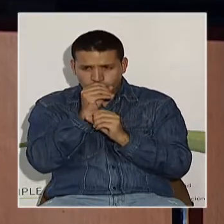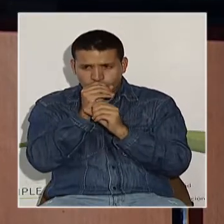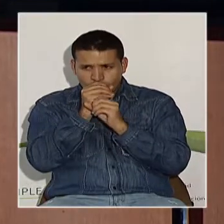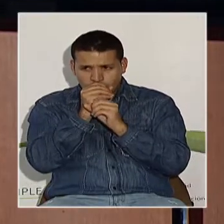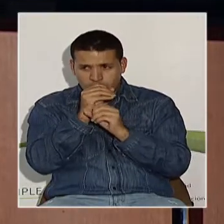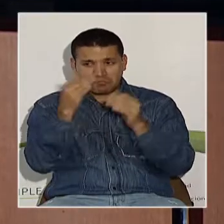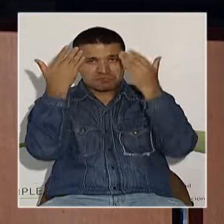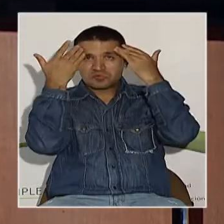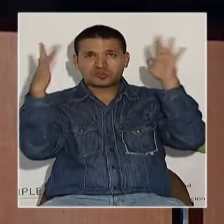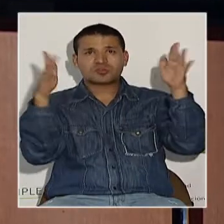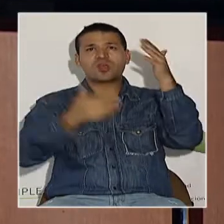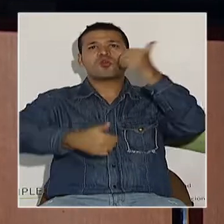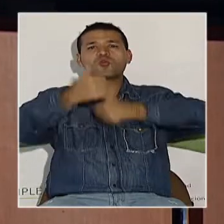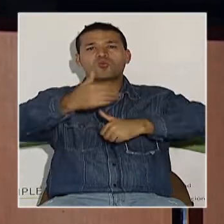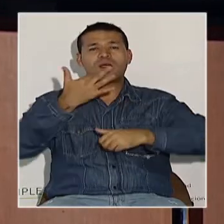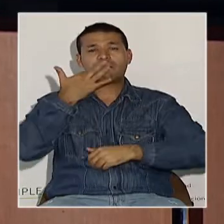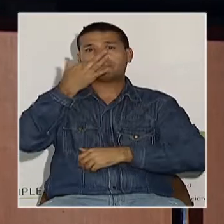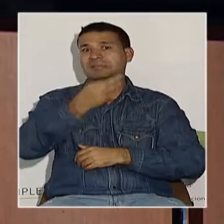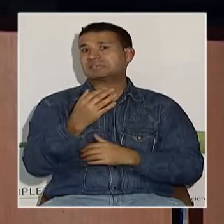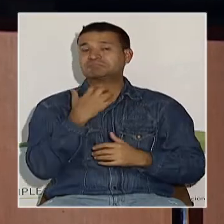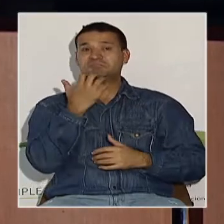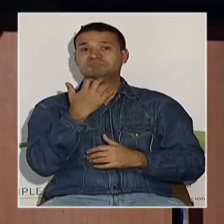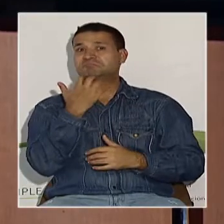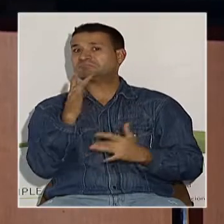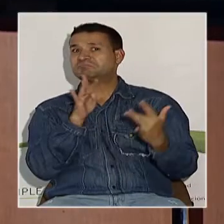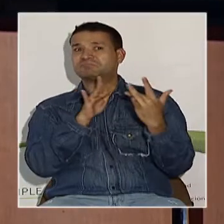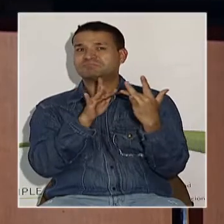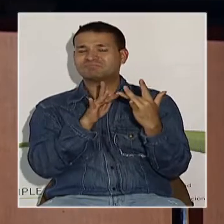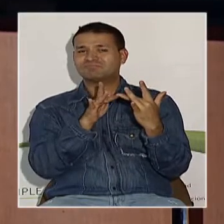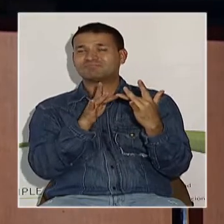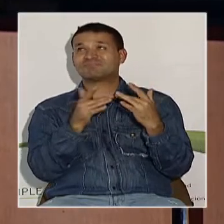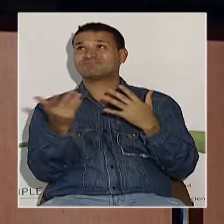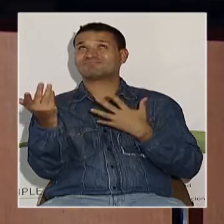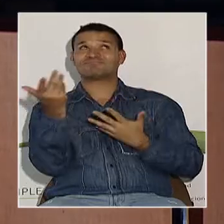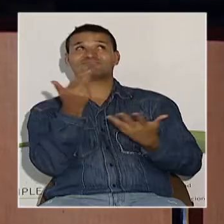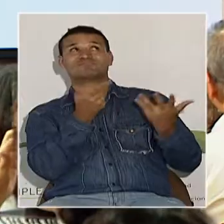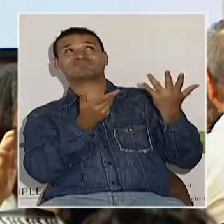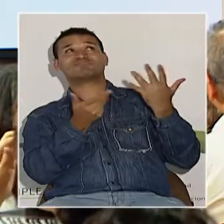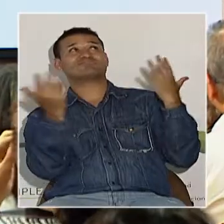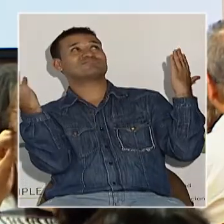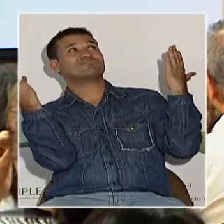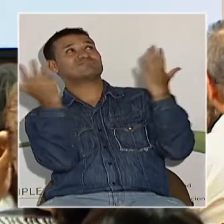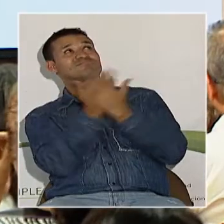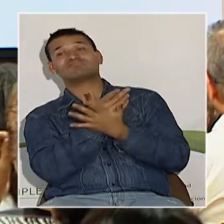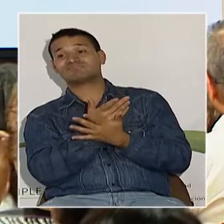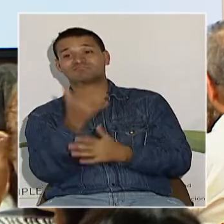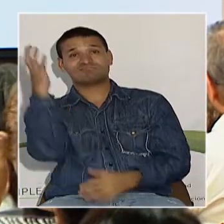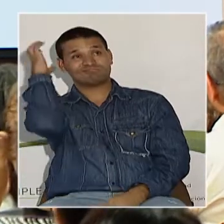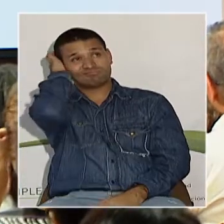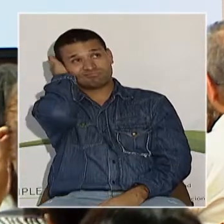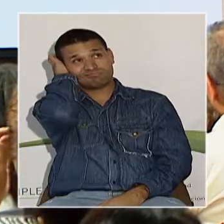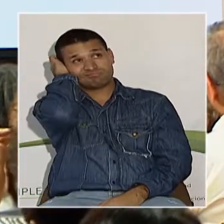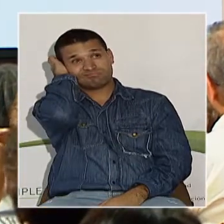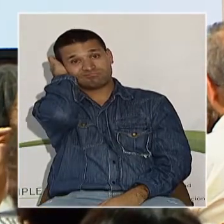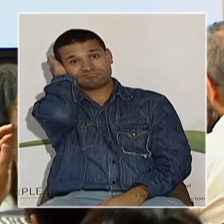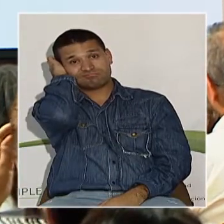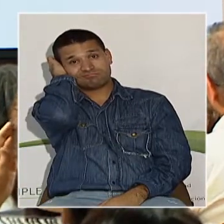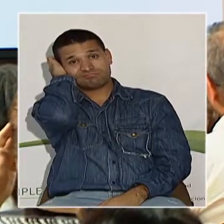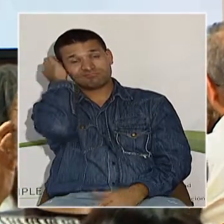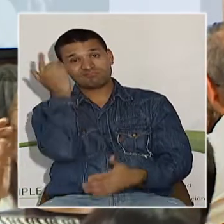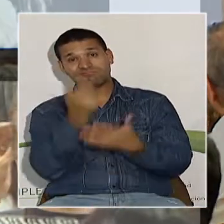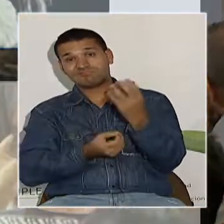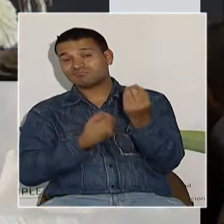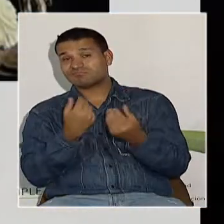cuál sea la verdad íntima de ese ser, al final el paciente queda en esto, no sabe ni en qué creer ni dónde